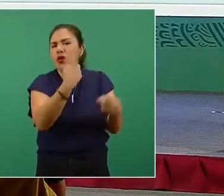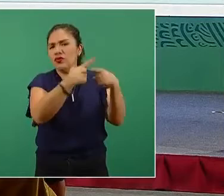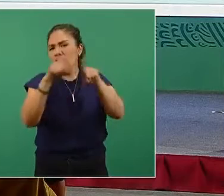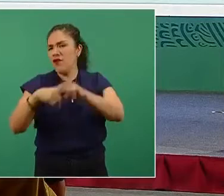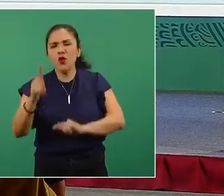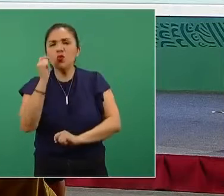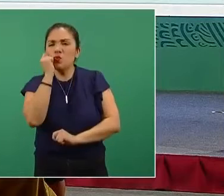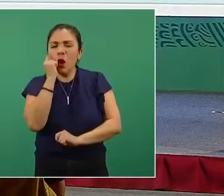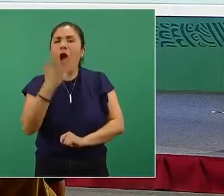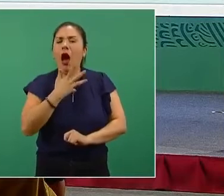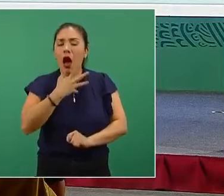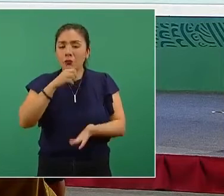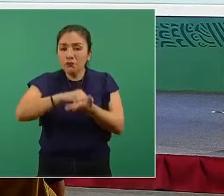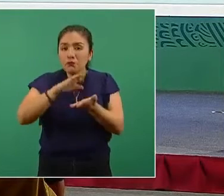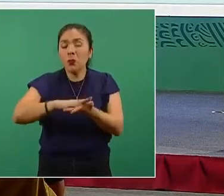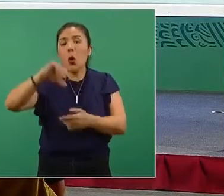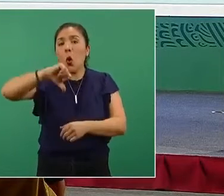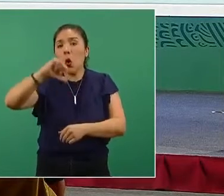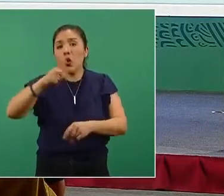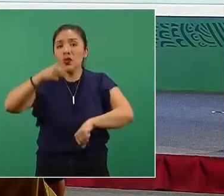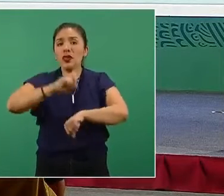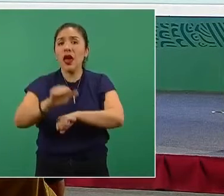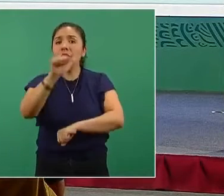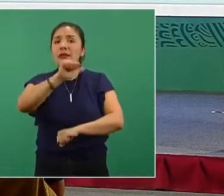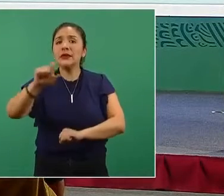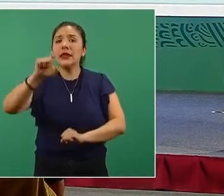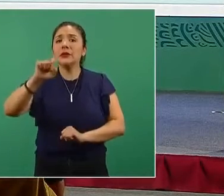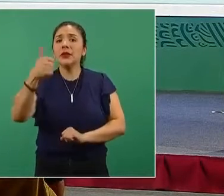México, que para el día de hoy son